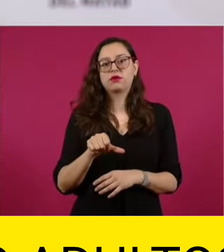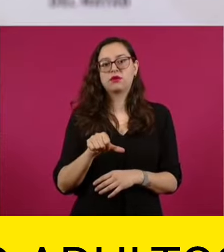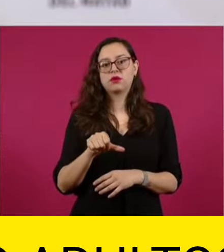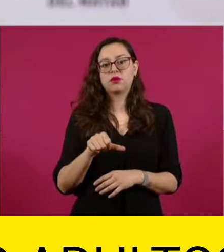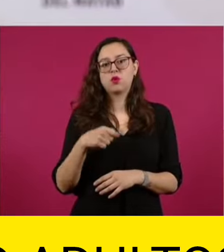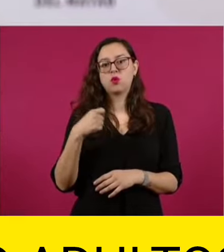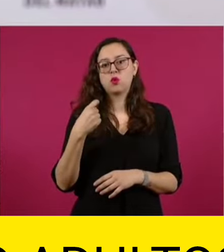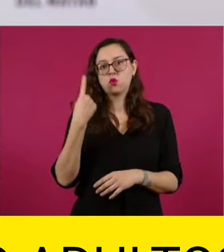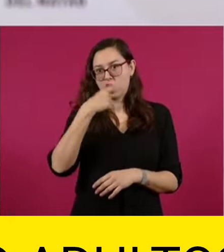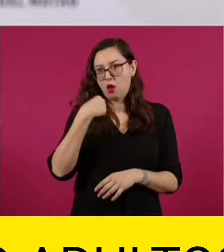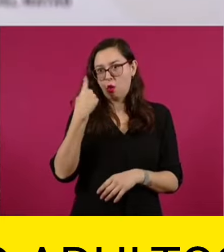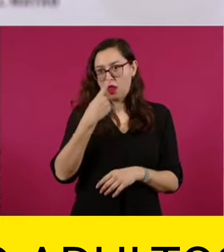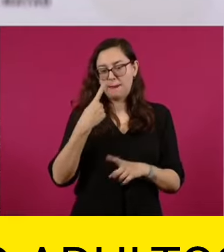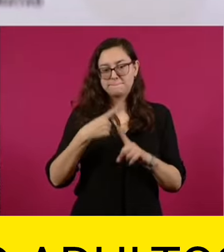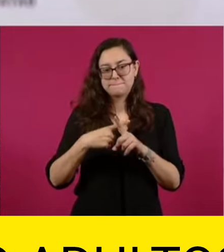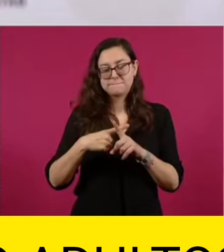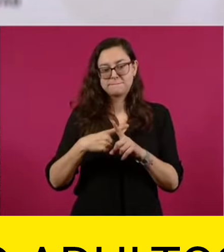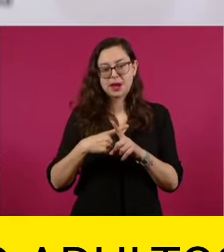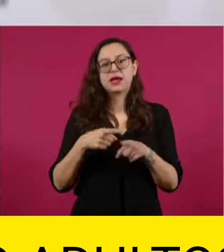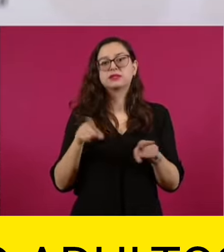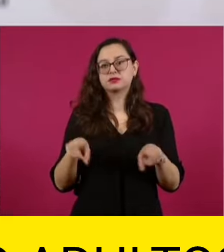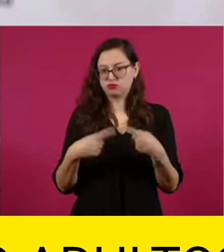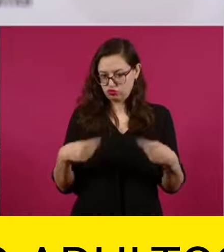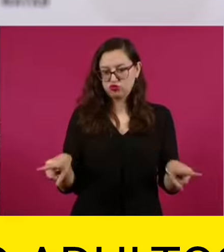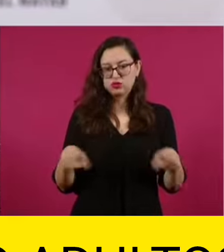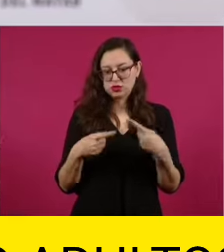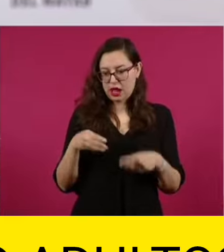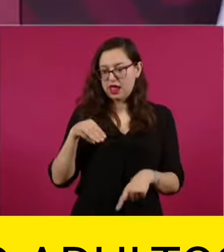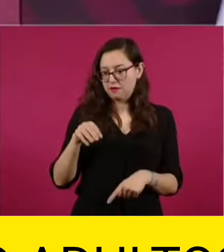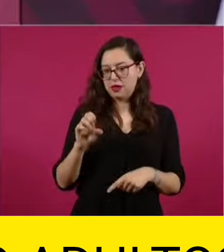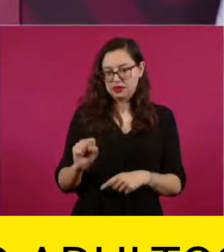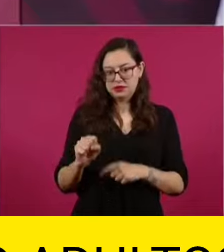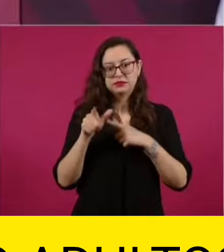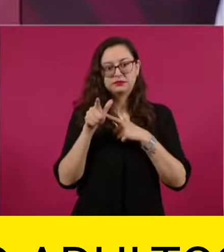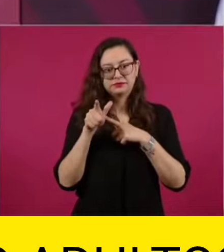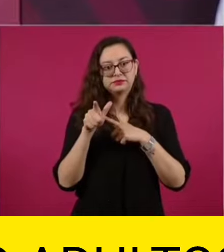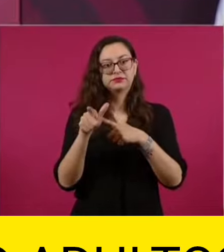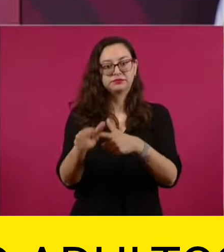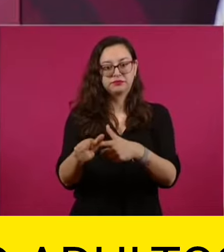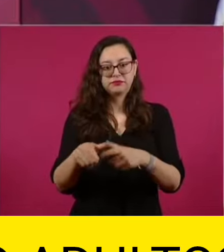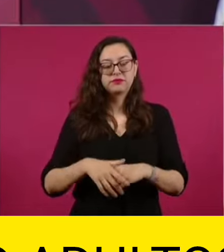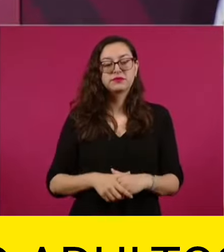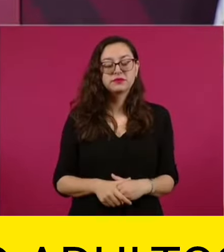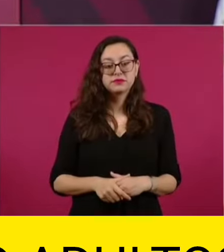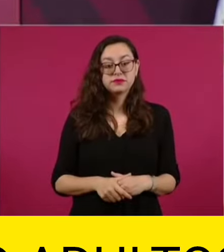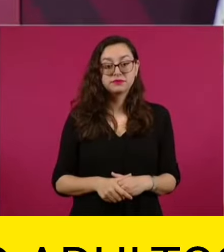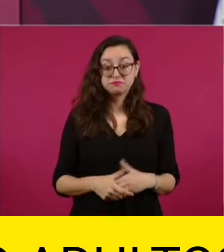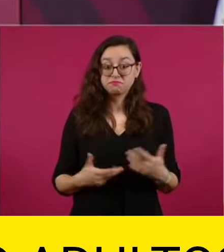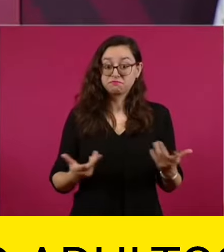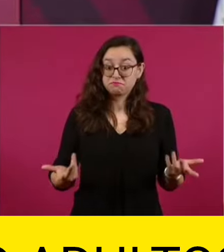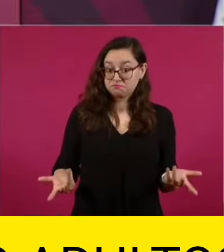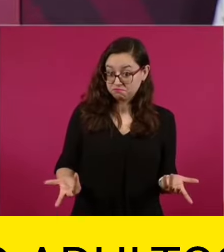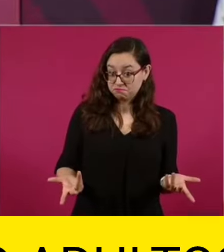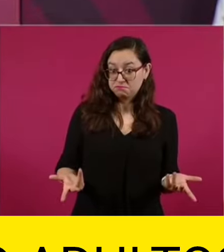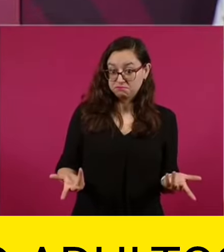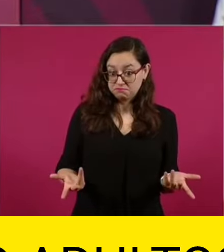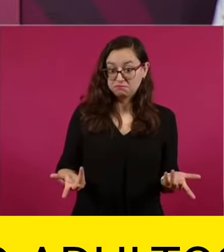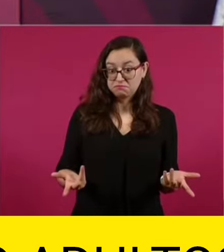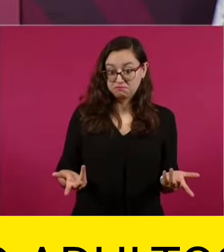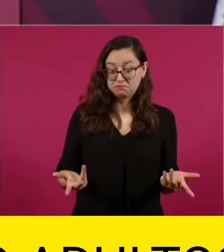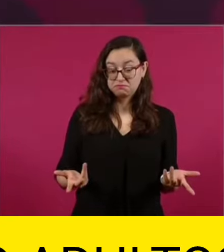hora más con la banda MS. O O sea que va a